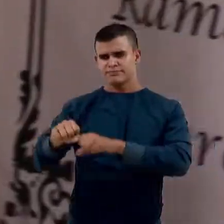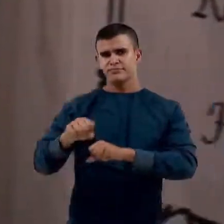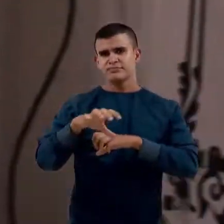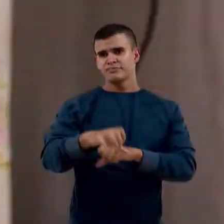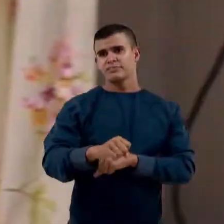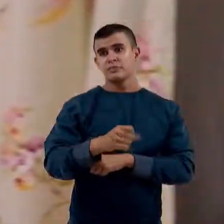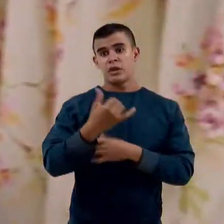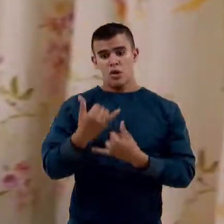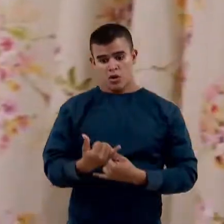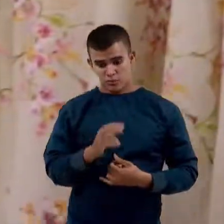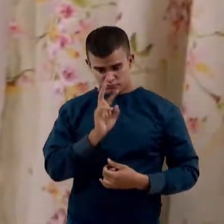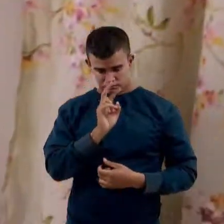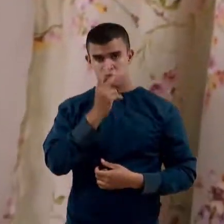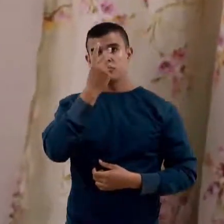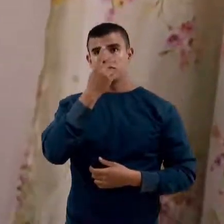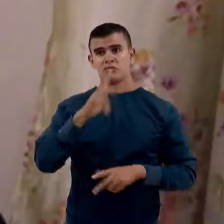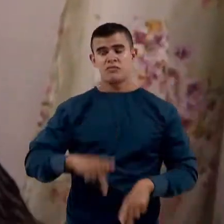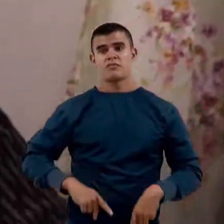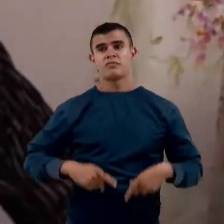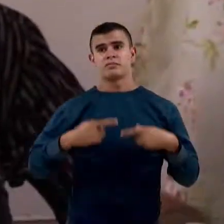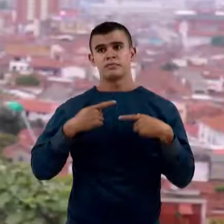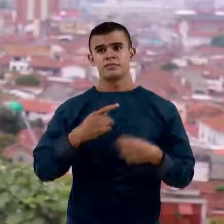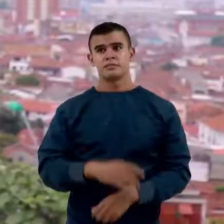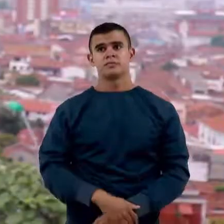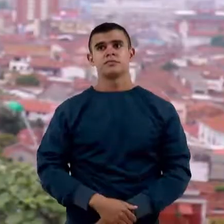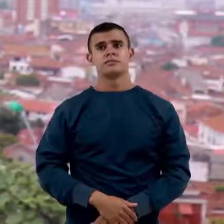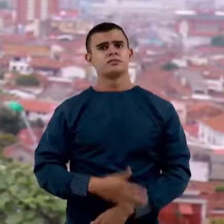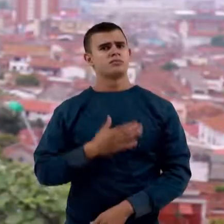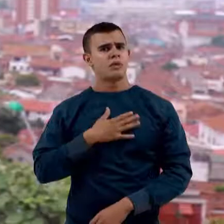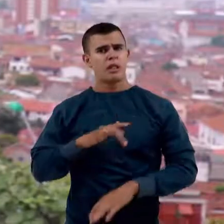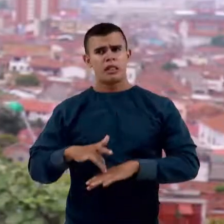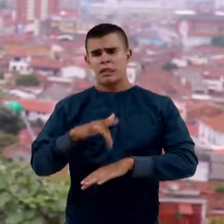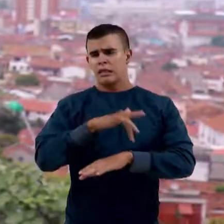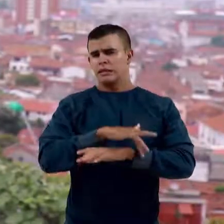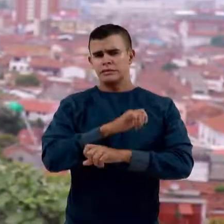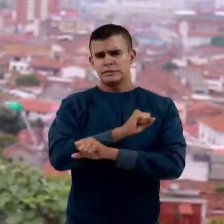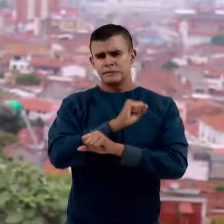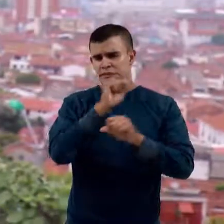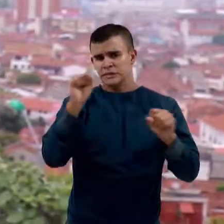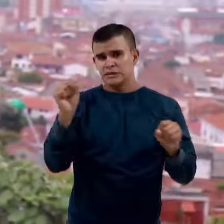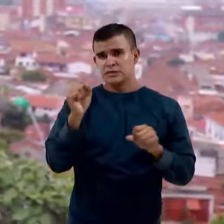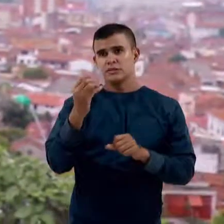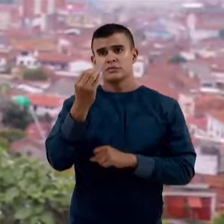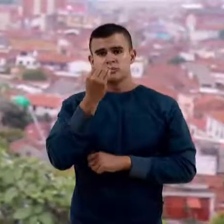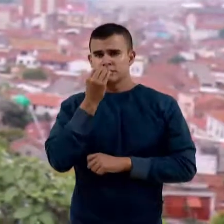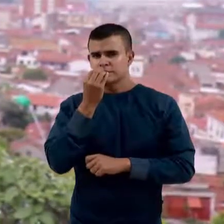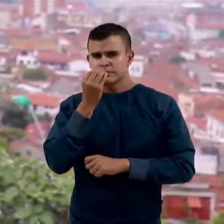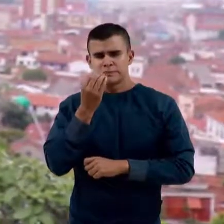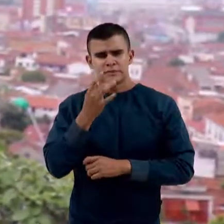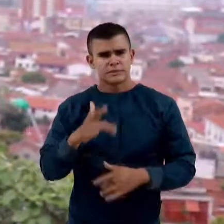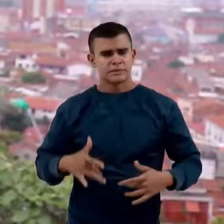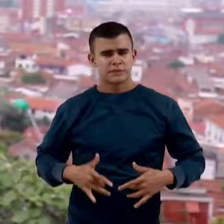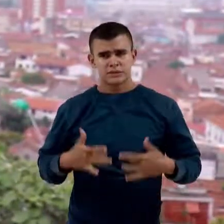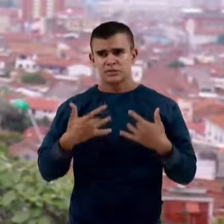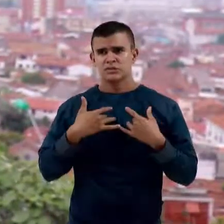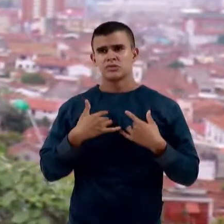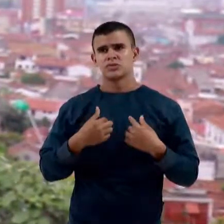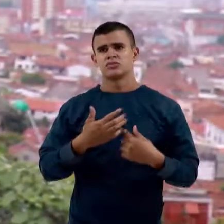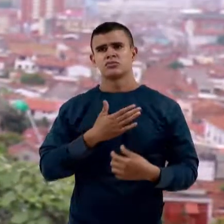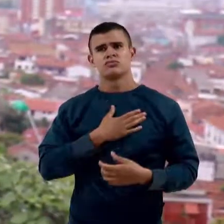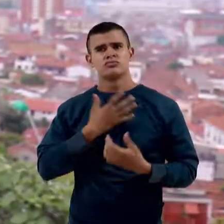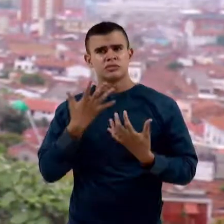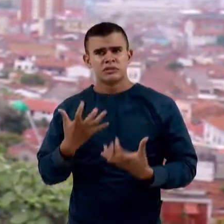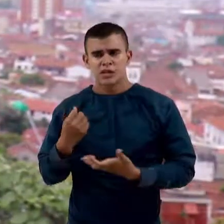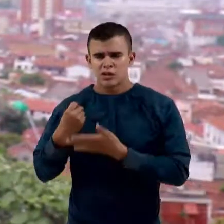transformó totalmente su existencia. Levantarme temprano, comer sano, querer ayudar a las